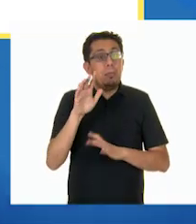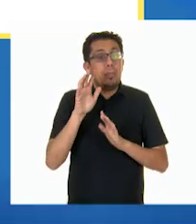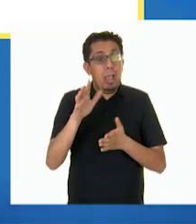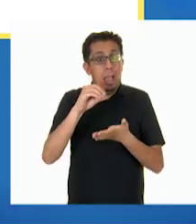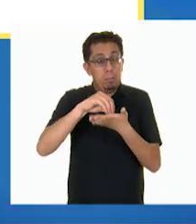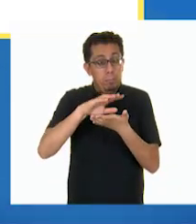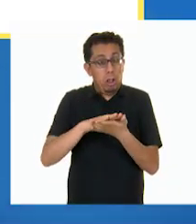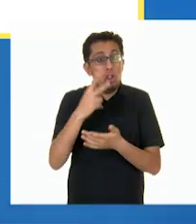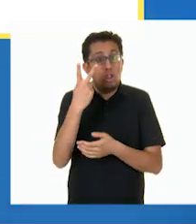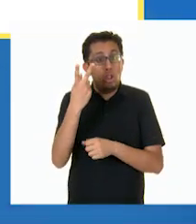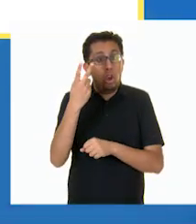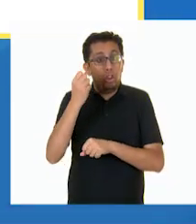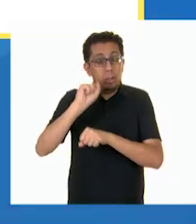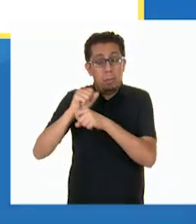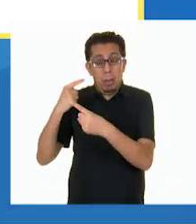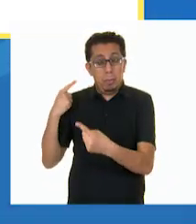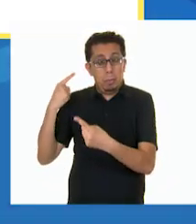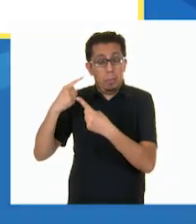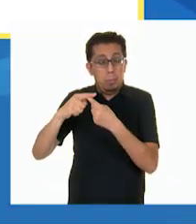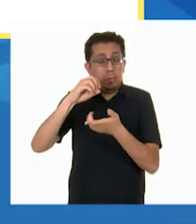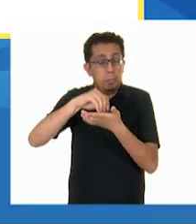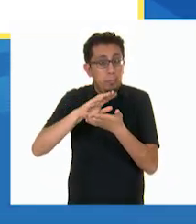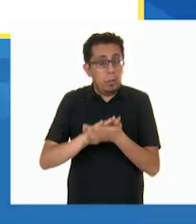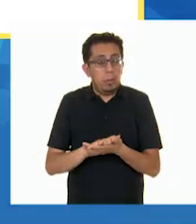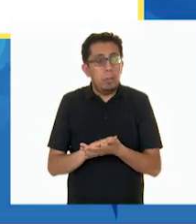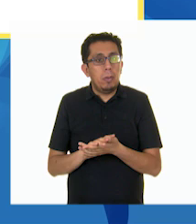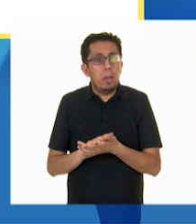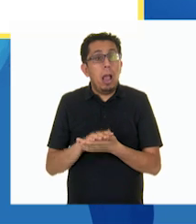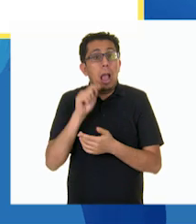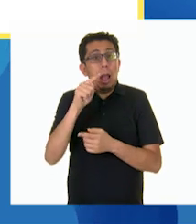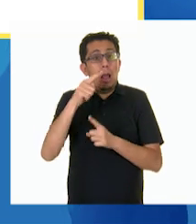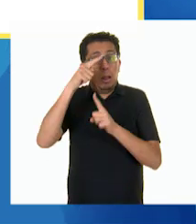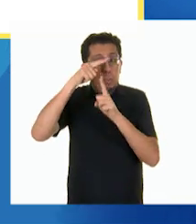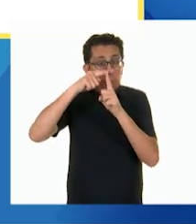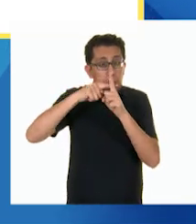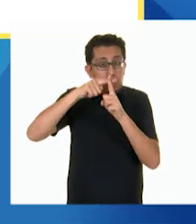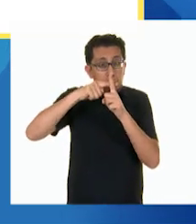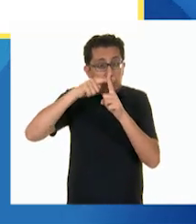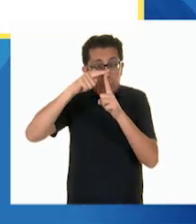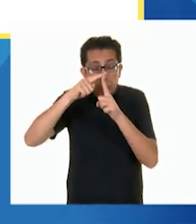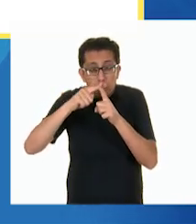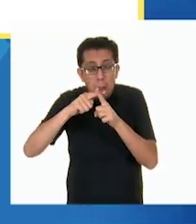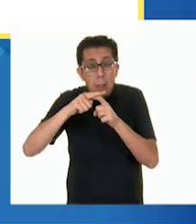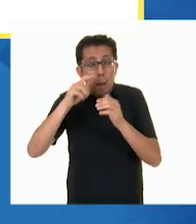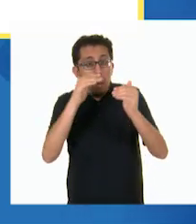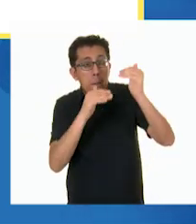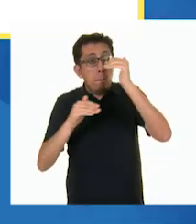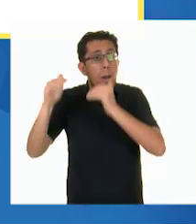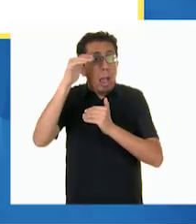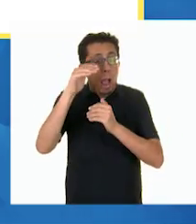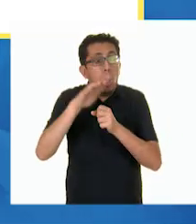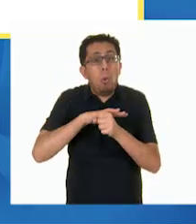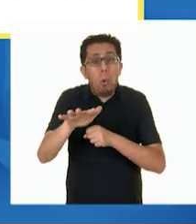2 semanas. Si te fijas, ¿cuál será la temperatura más alta en el ambiente que encontramos? A ver, ahí está. De